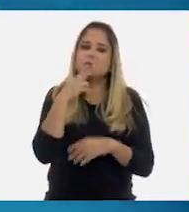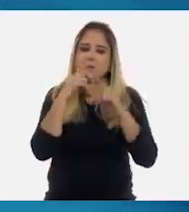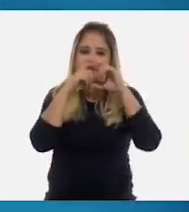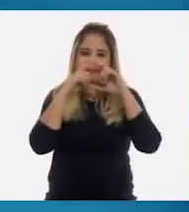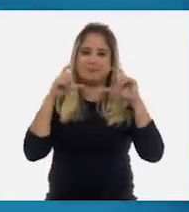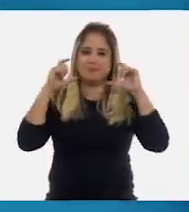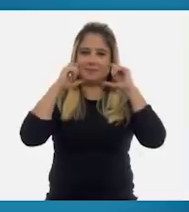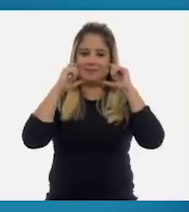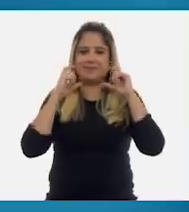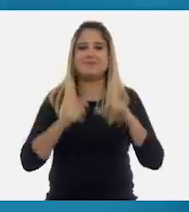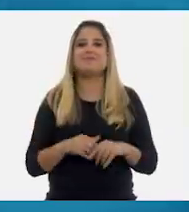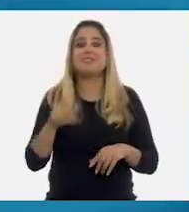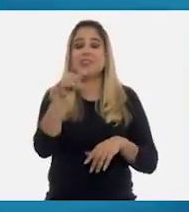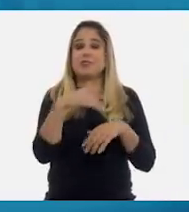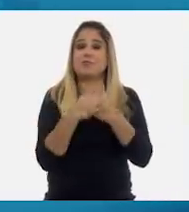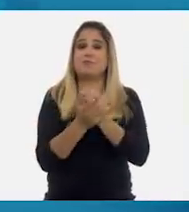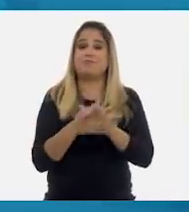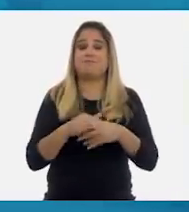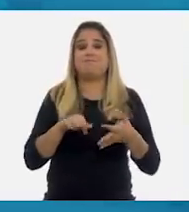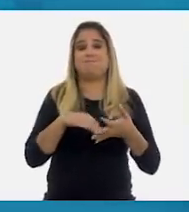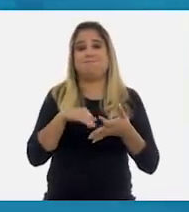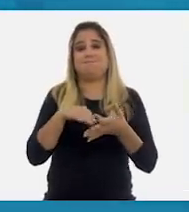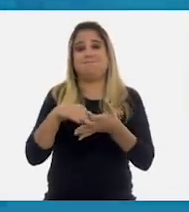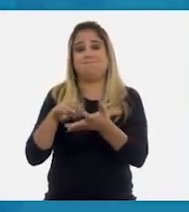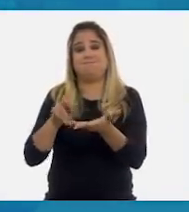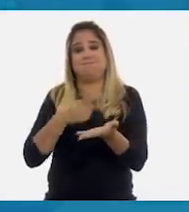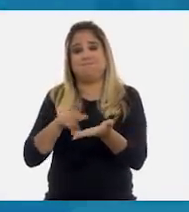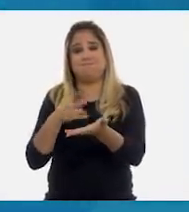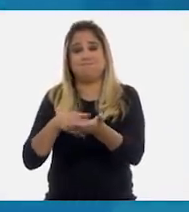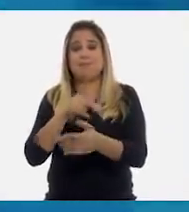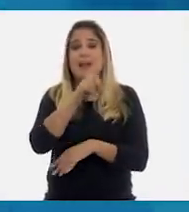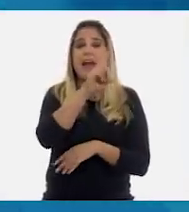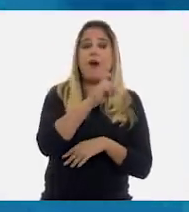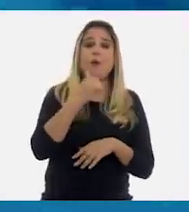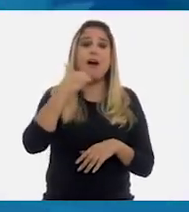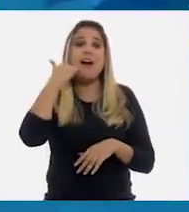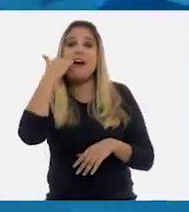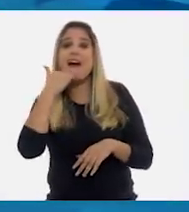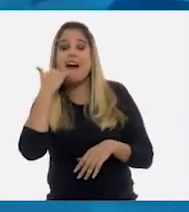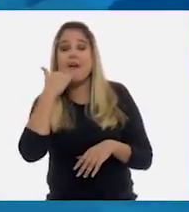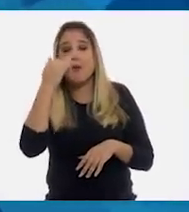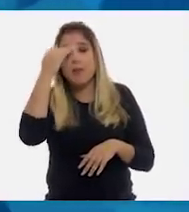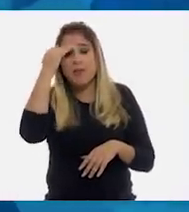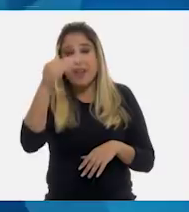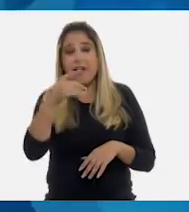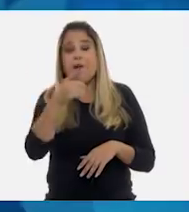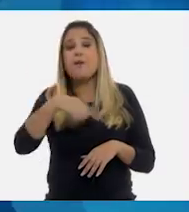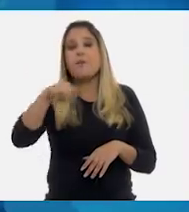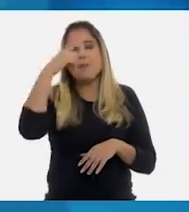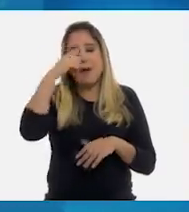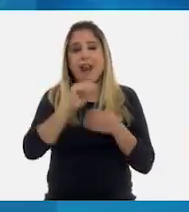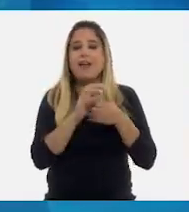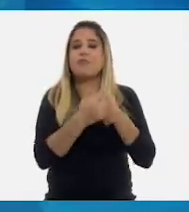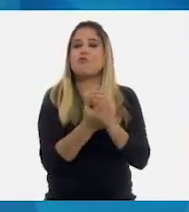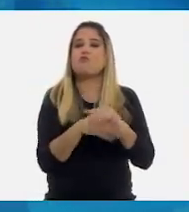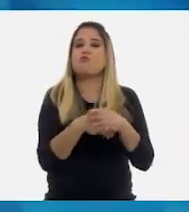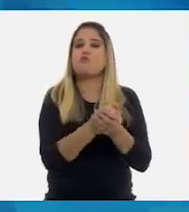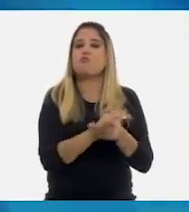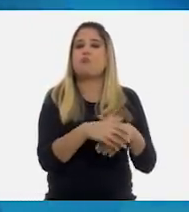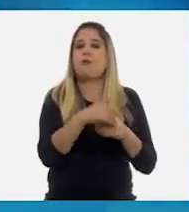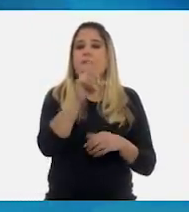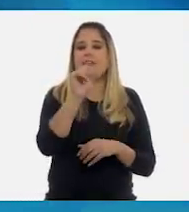cubrebocas. Lava tus manos frecuentemente con agua y con jabón por lo menos durante 20 segundos.